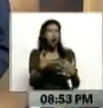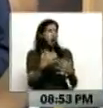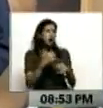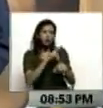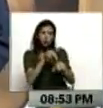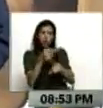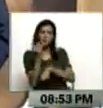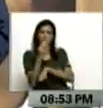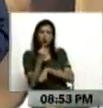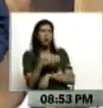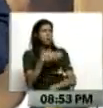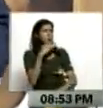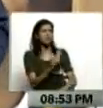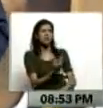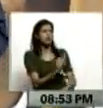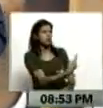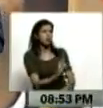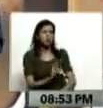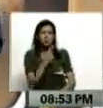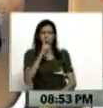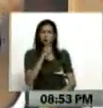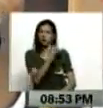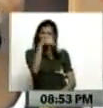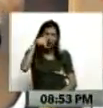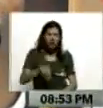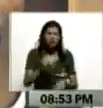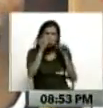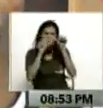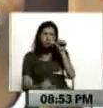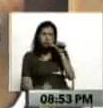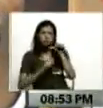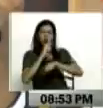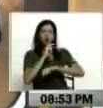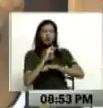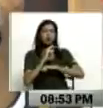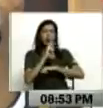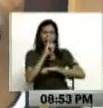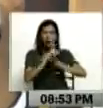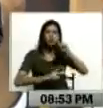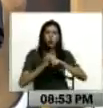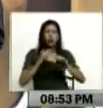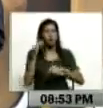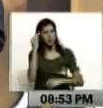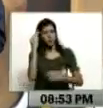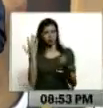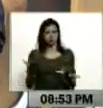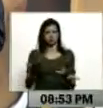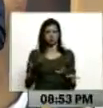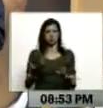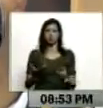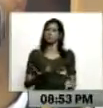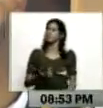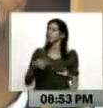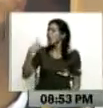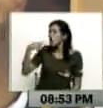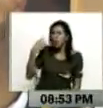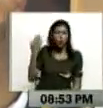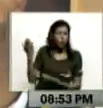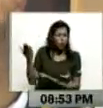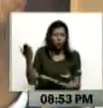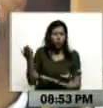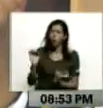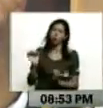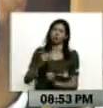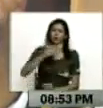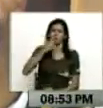asamblea Verdad que es de loco verdad Y si no es de loco de loco es de gente poco